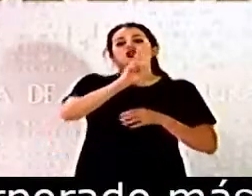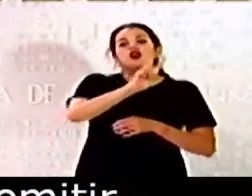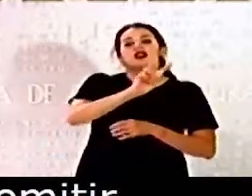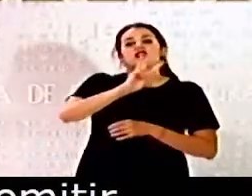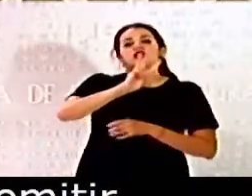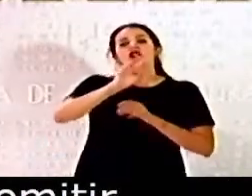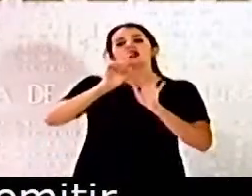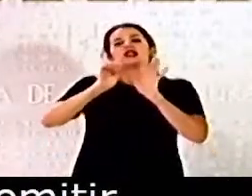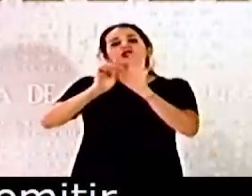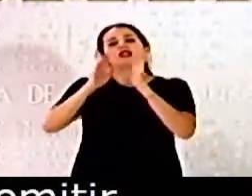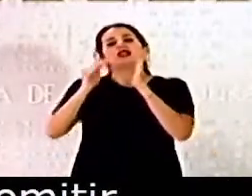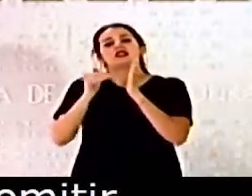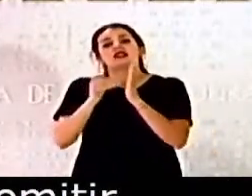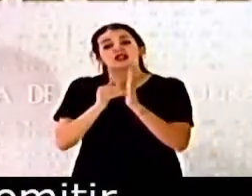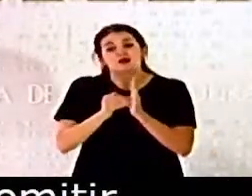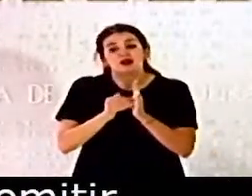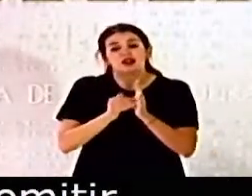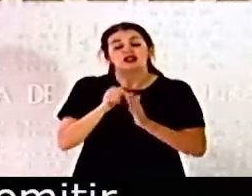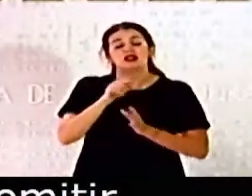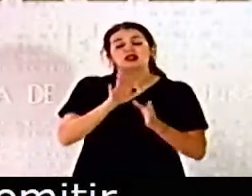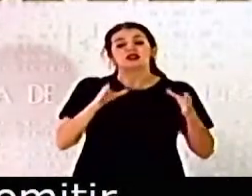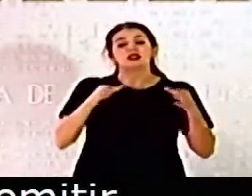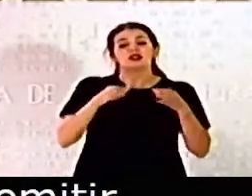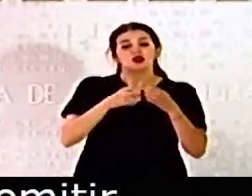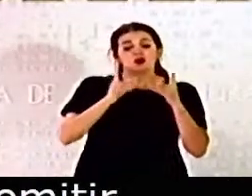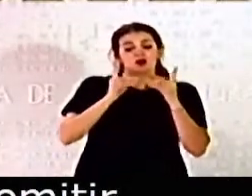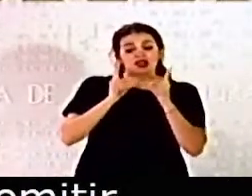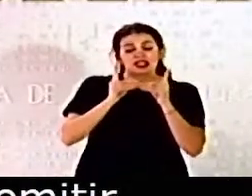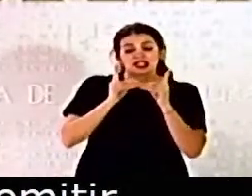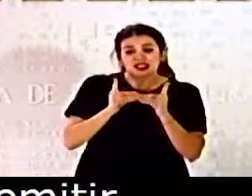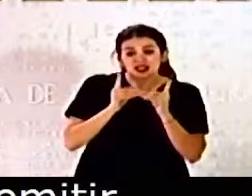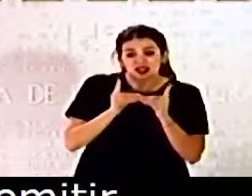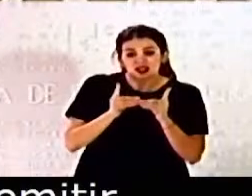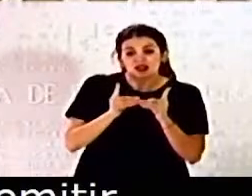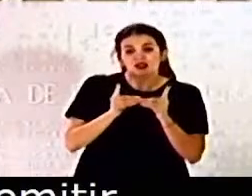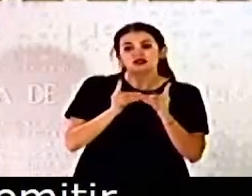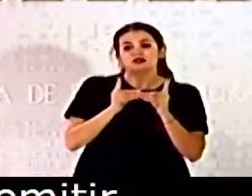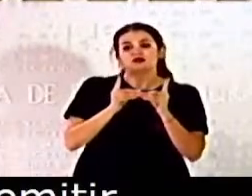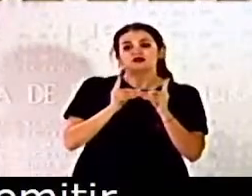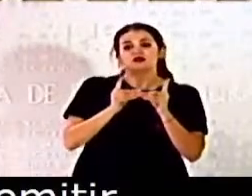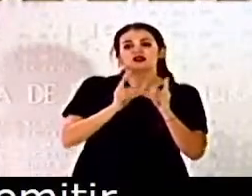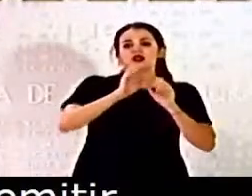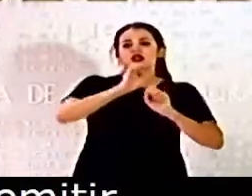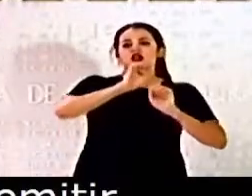236.926, hemos emitido en digital